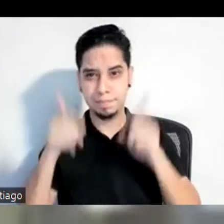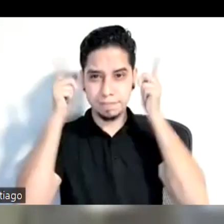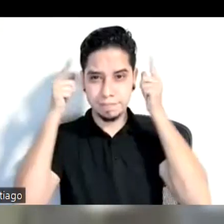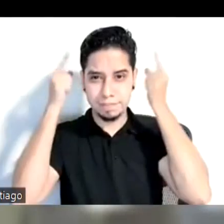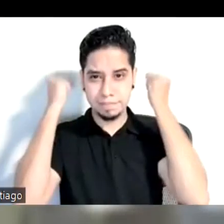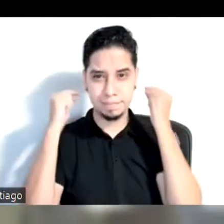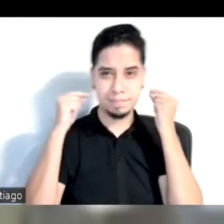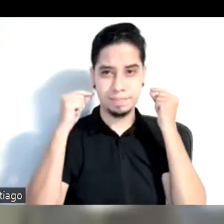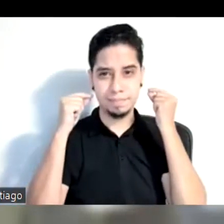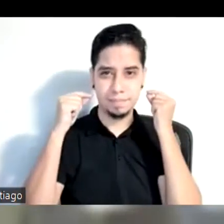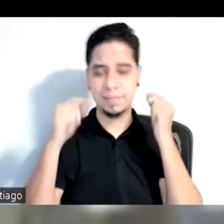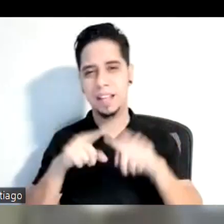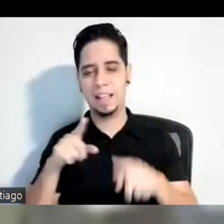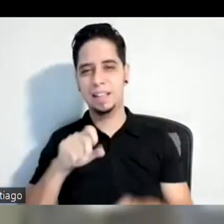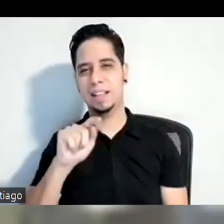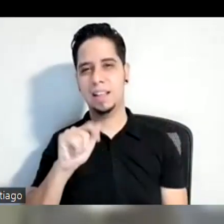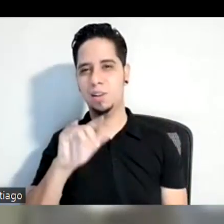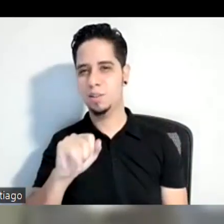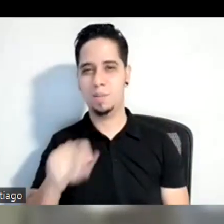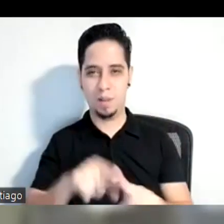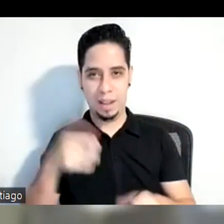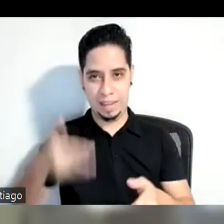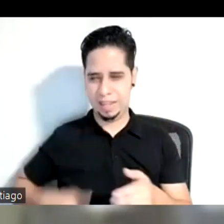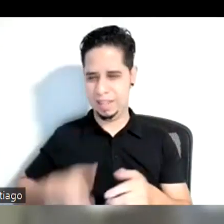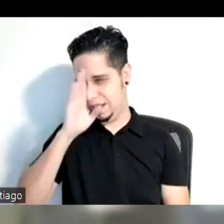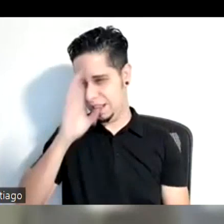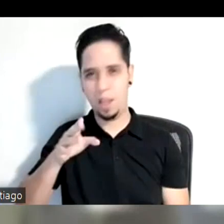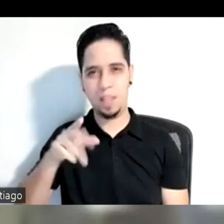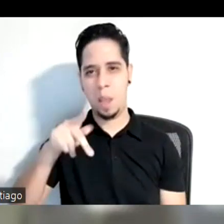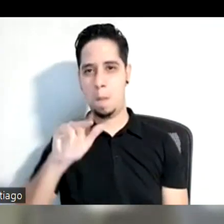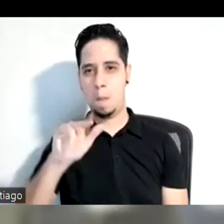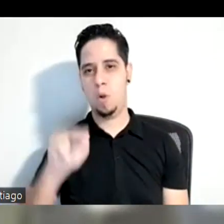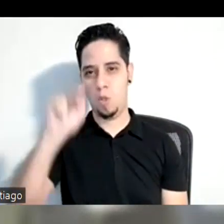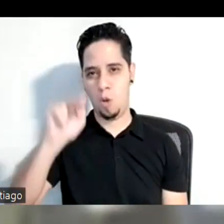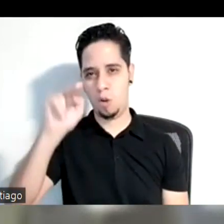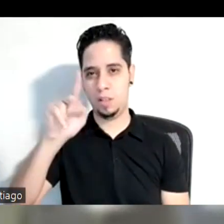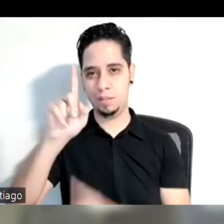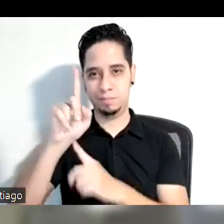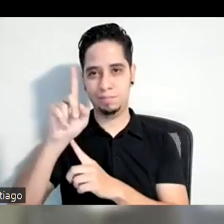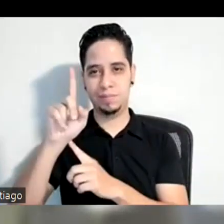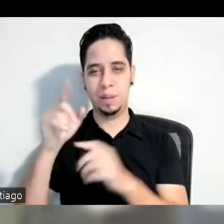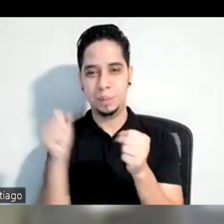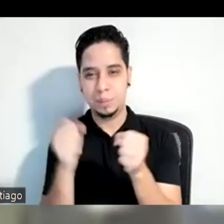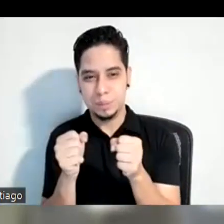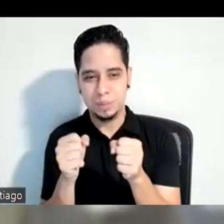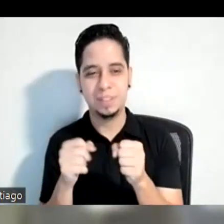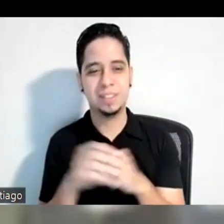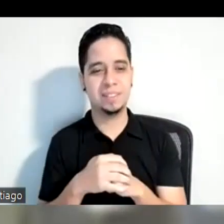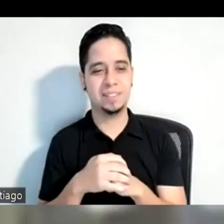rojo. Directamente desde el Polo Norte. Y con mucho frío, ok. Especialmente